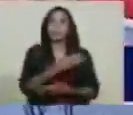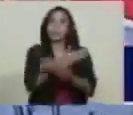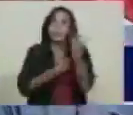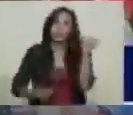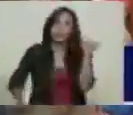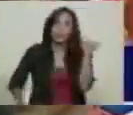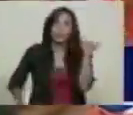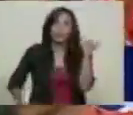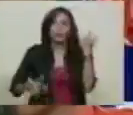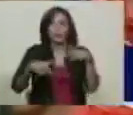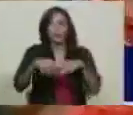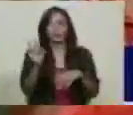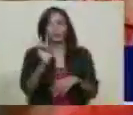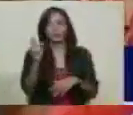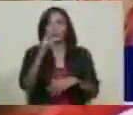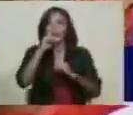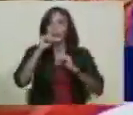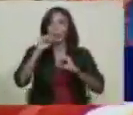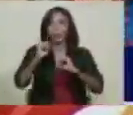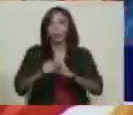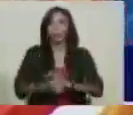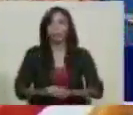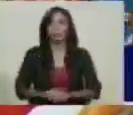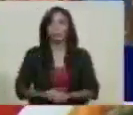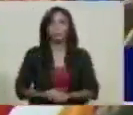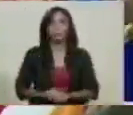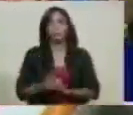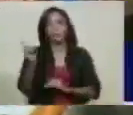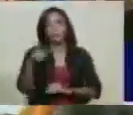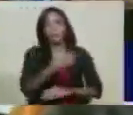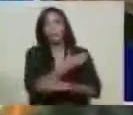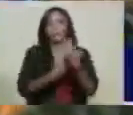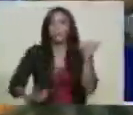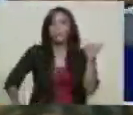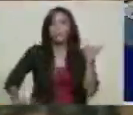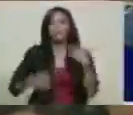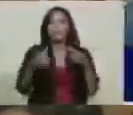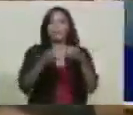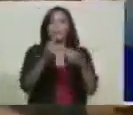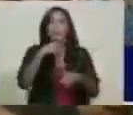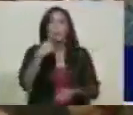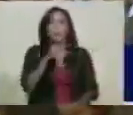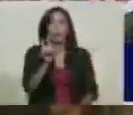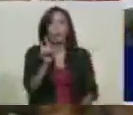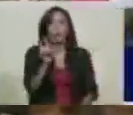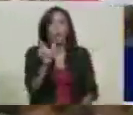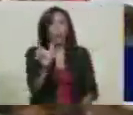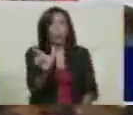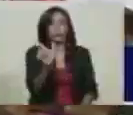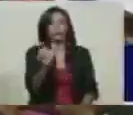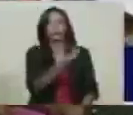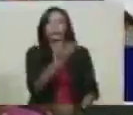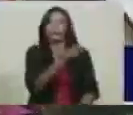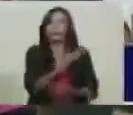constitucional de la República Bolivariana de Venezuela y presidente del Partido Socialista Unido de Venezuela, Nicolás Maduro,